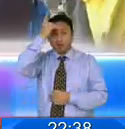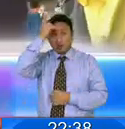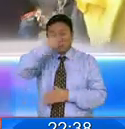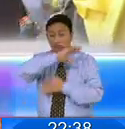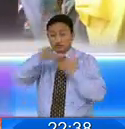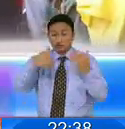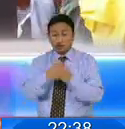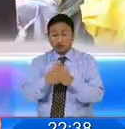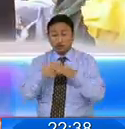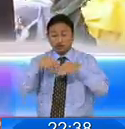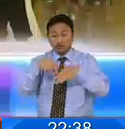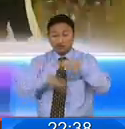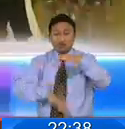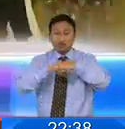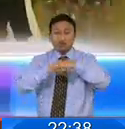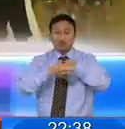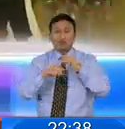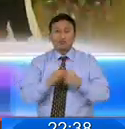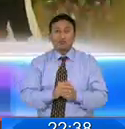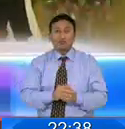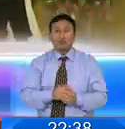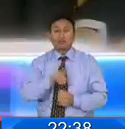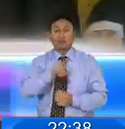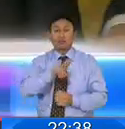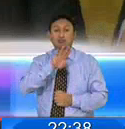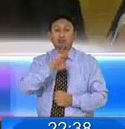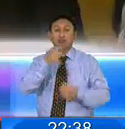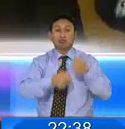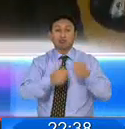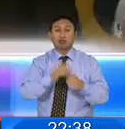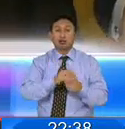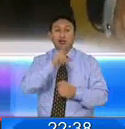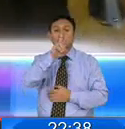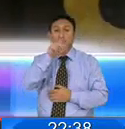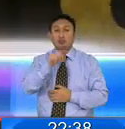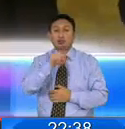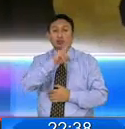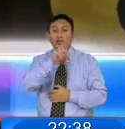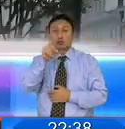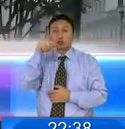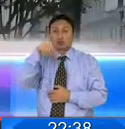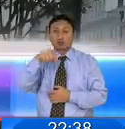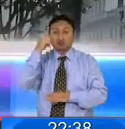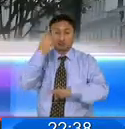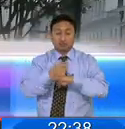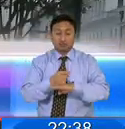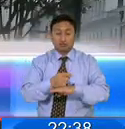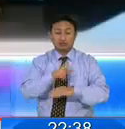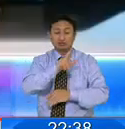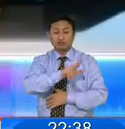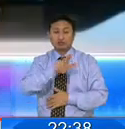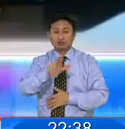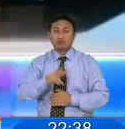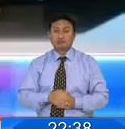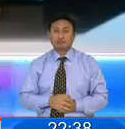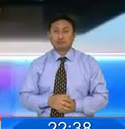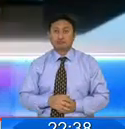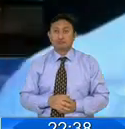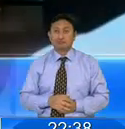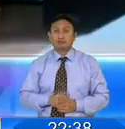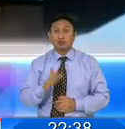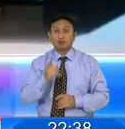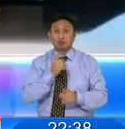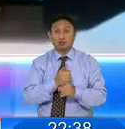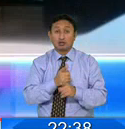total consolidada sea el 24 de mayo del 2021, fecha de expedición del decreto 33. Entonces, por eso